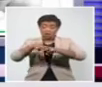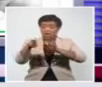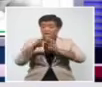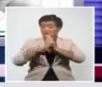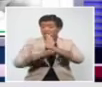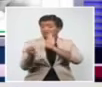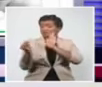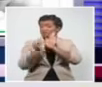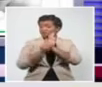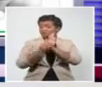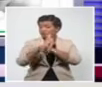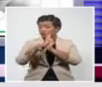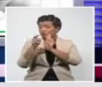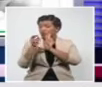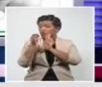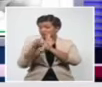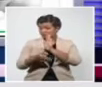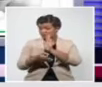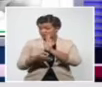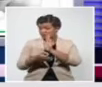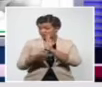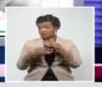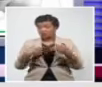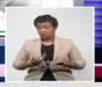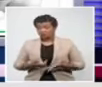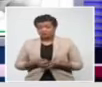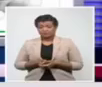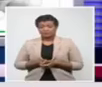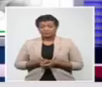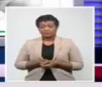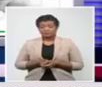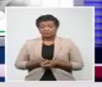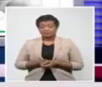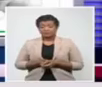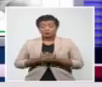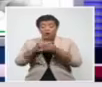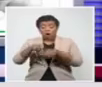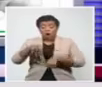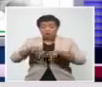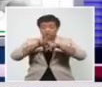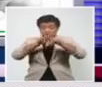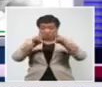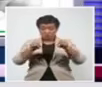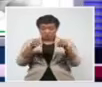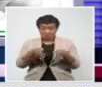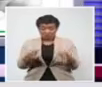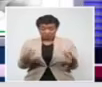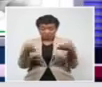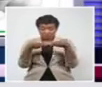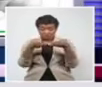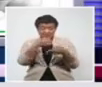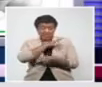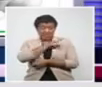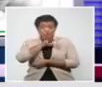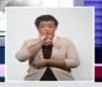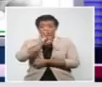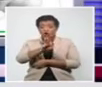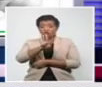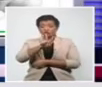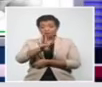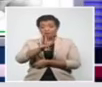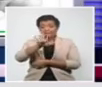transmisión autóctona limitada de la etapa epidémica. La Nación reportó al cierre del día de ayer